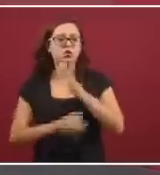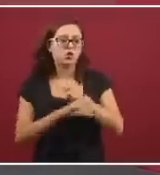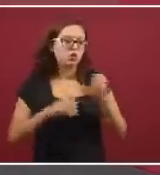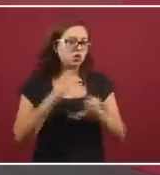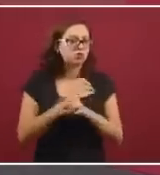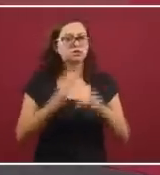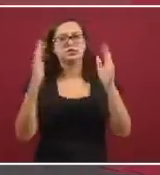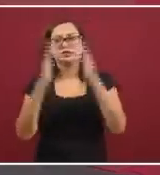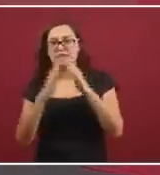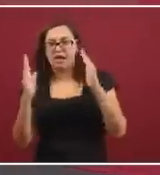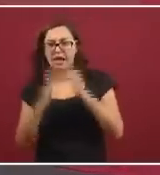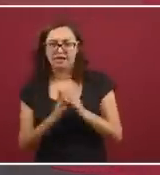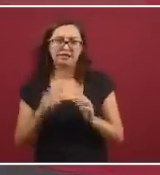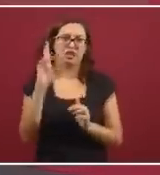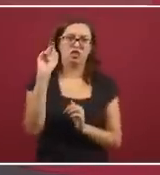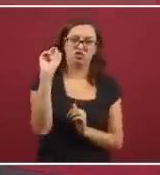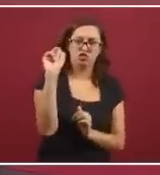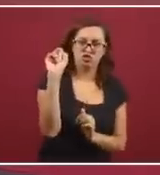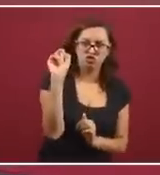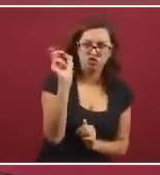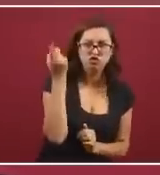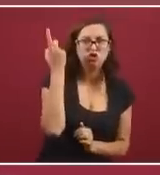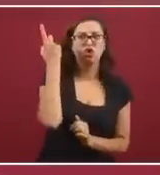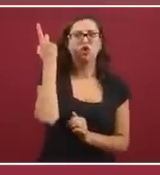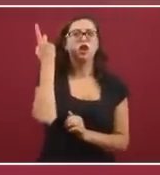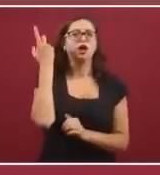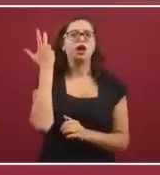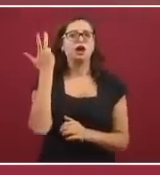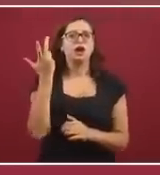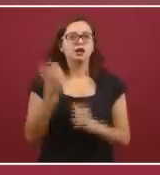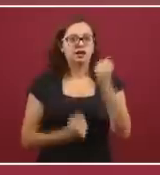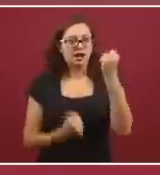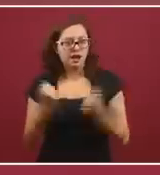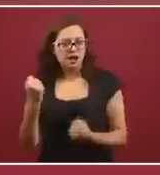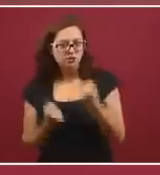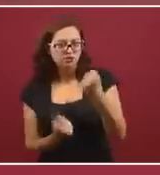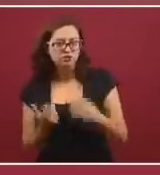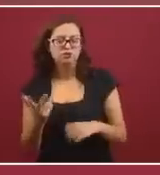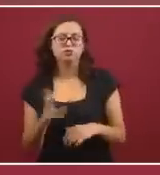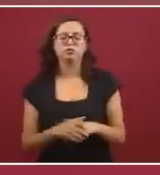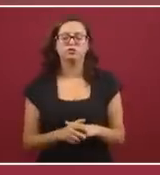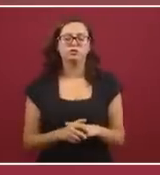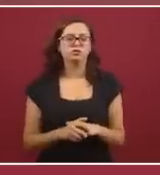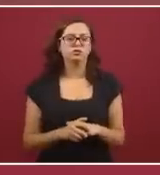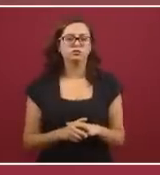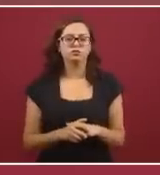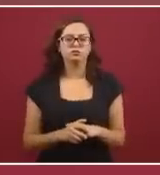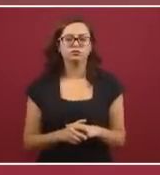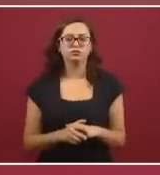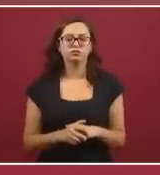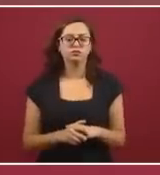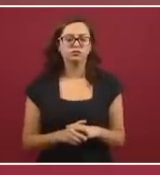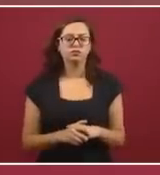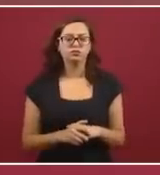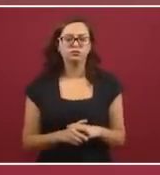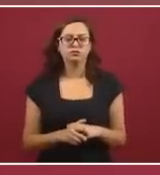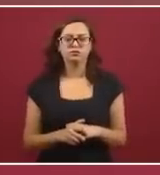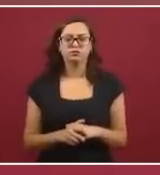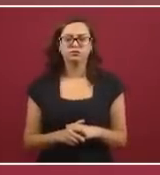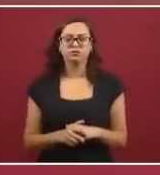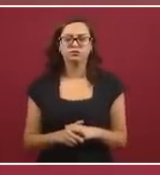en dólares en vehículos ahora sí